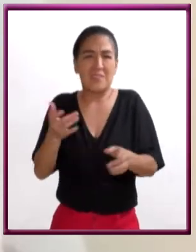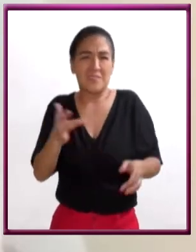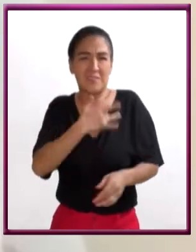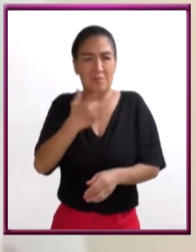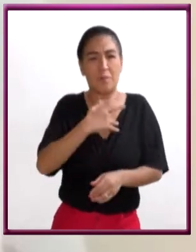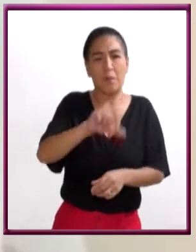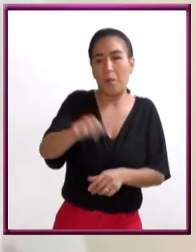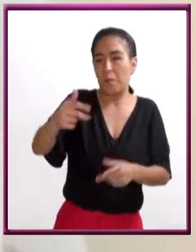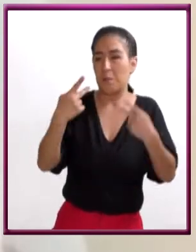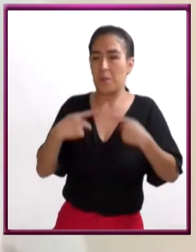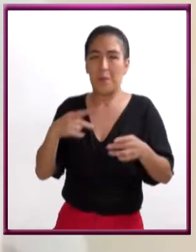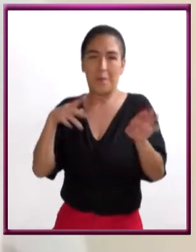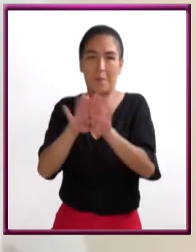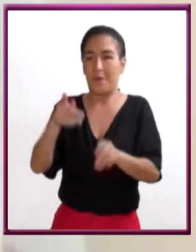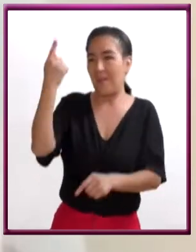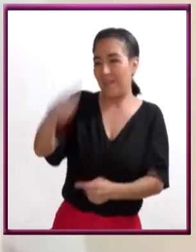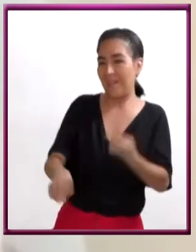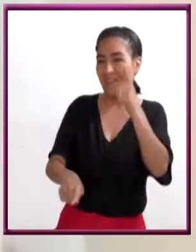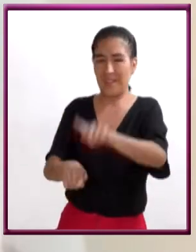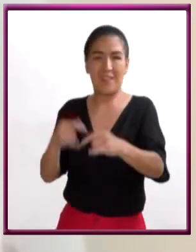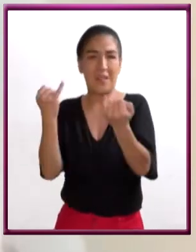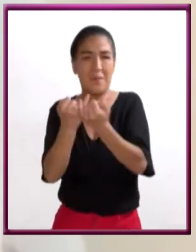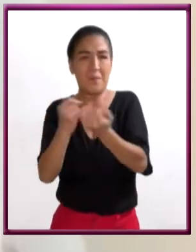gente para que él también lo haga o,